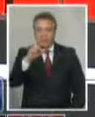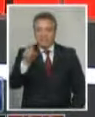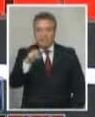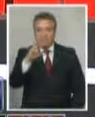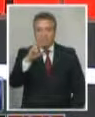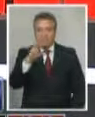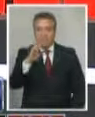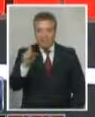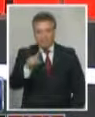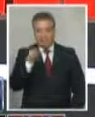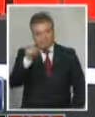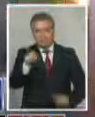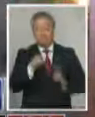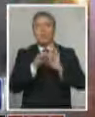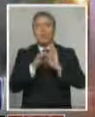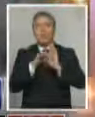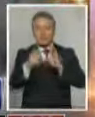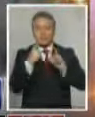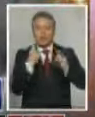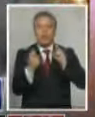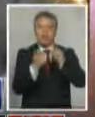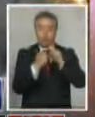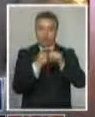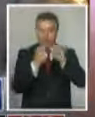este contacto con CNN Chile. Muy buenas tardes.